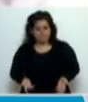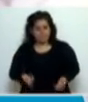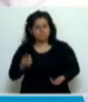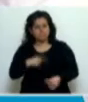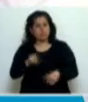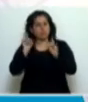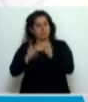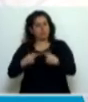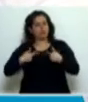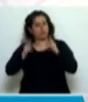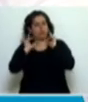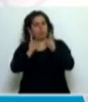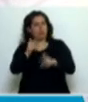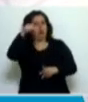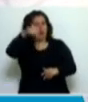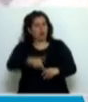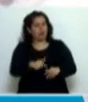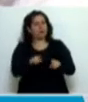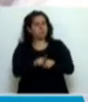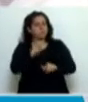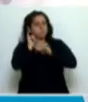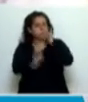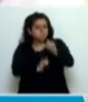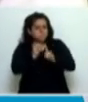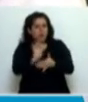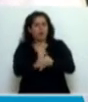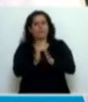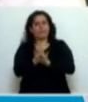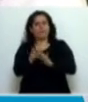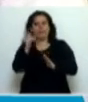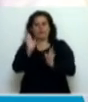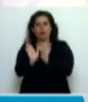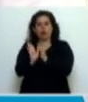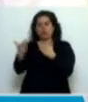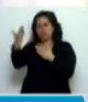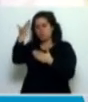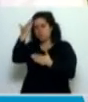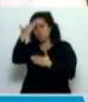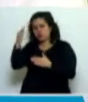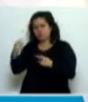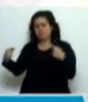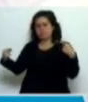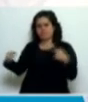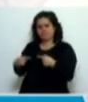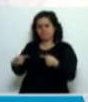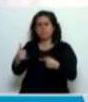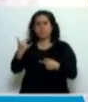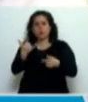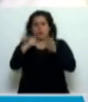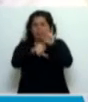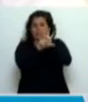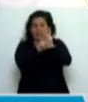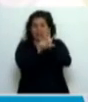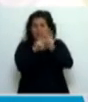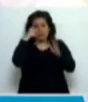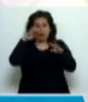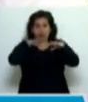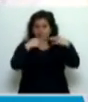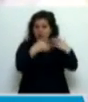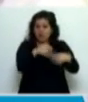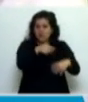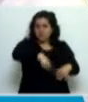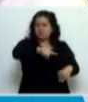que hoy también acá se ha planteado la cuestión de la inconstitucionalidad a través de una ley que el Congreso de la